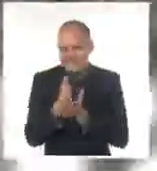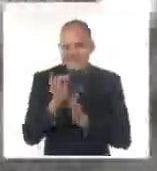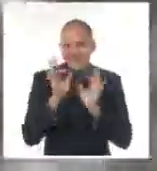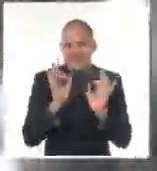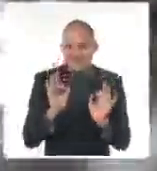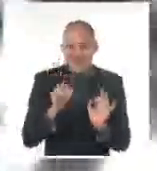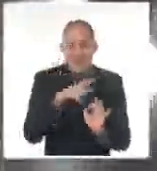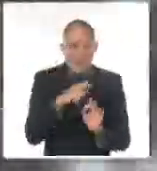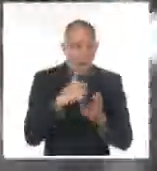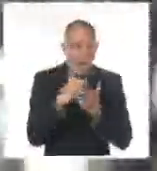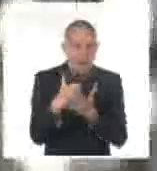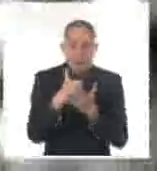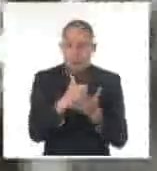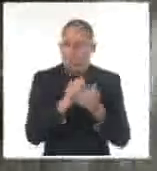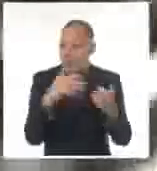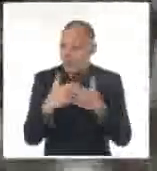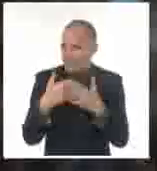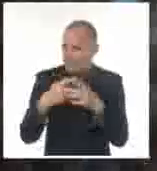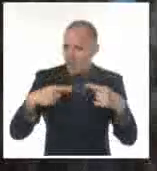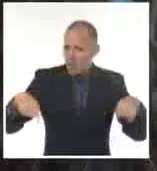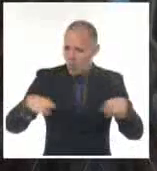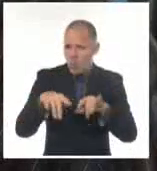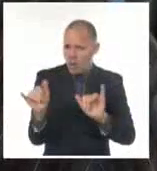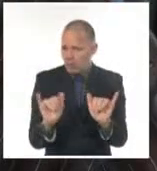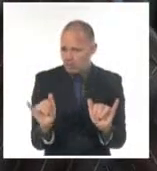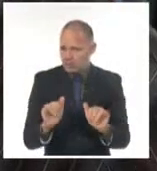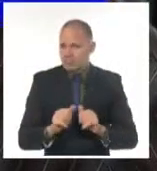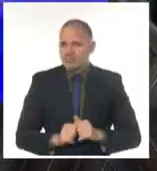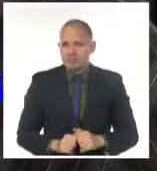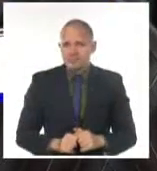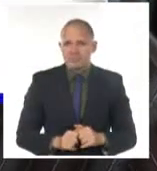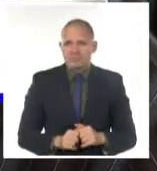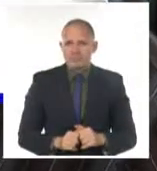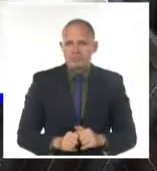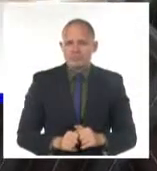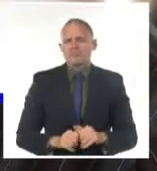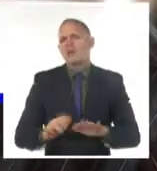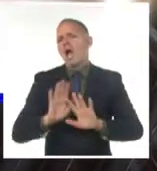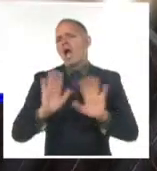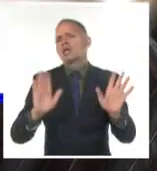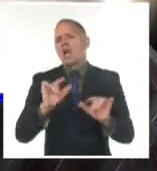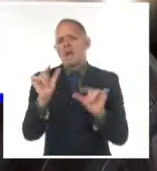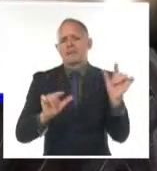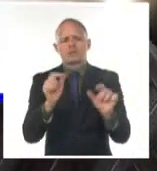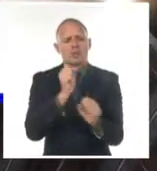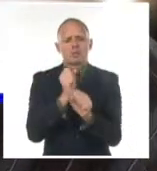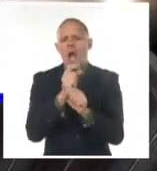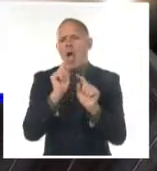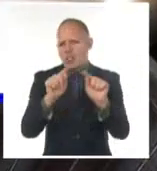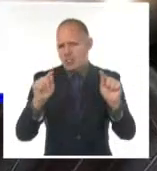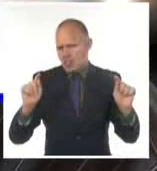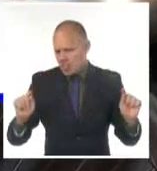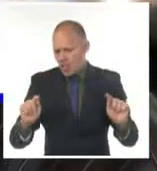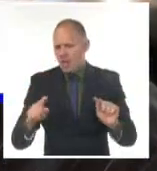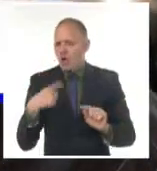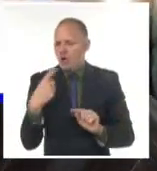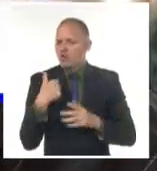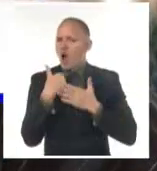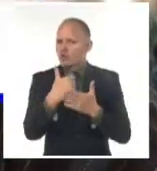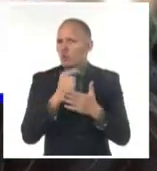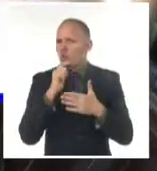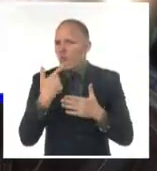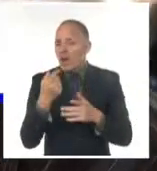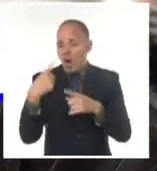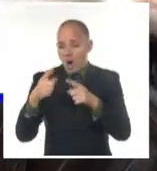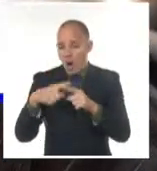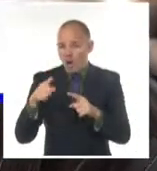industrias y entidades del país. Tenemos toda la fuerza de trabajo, estamos prestando servicio hoy en 6 ingenios de Cuba, apoyando la parte técnica,